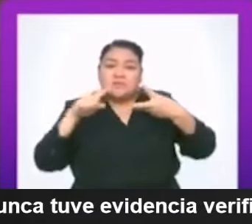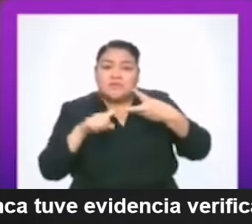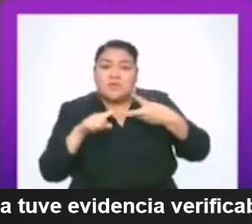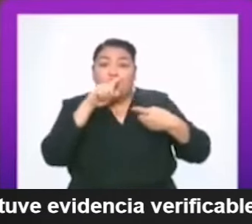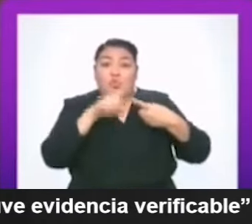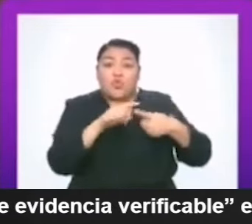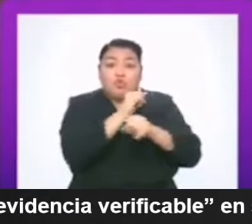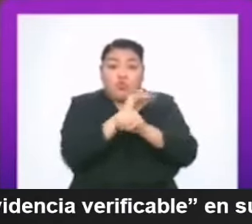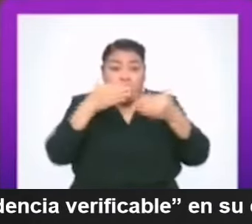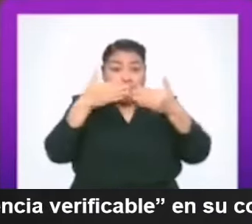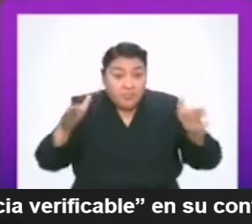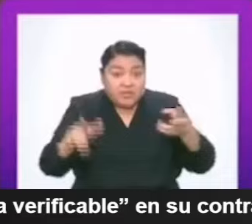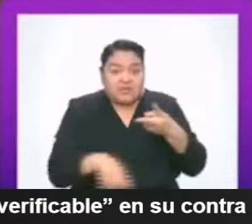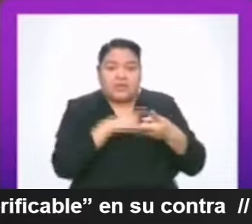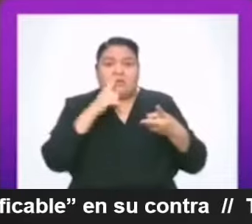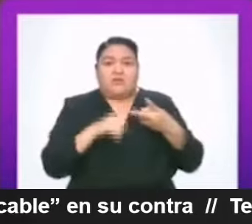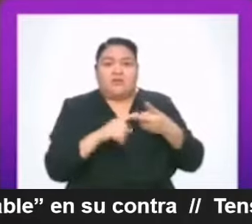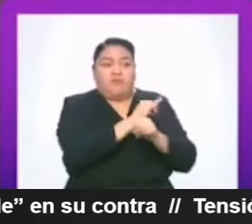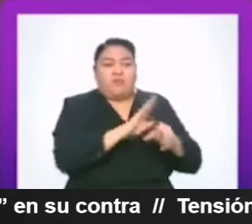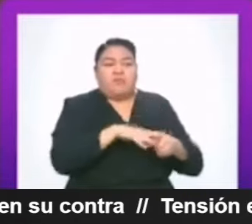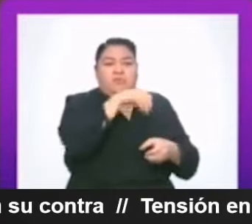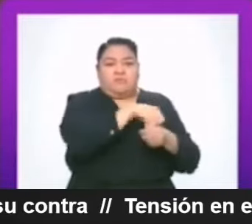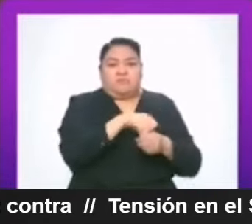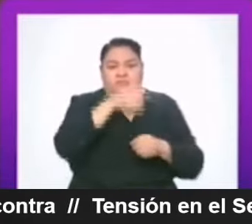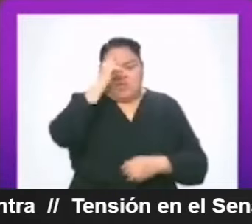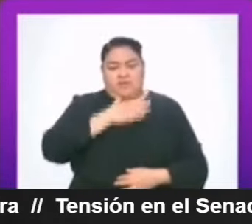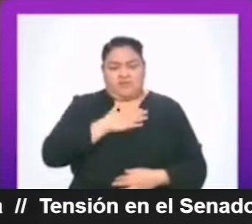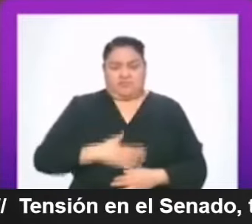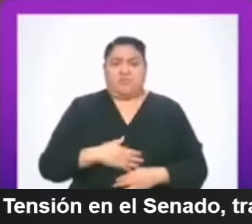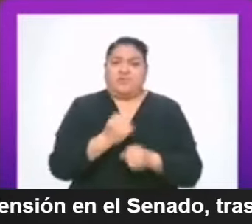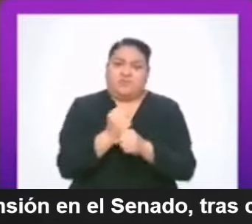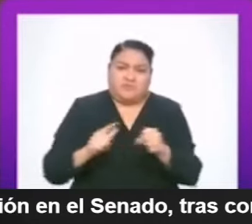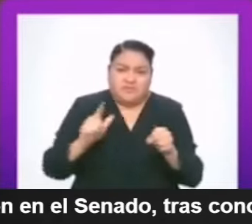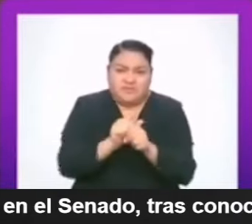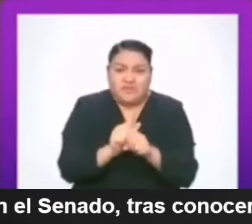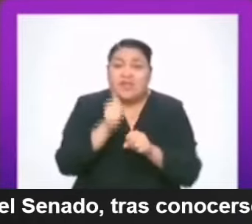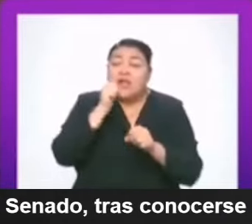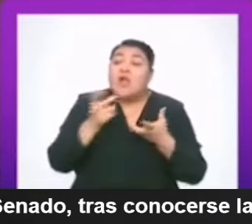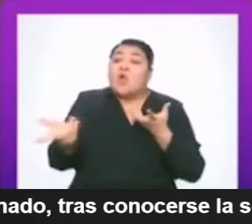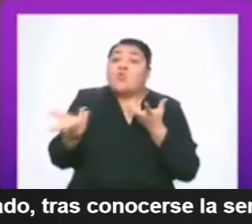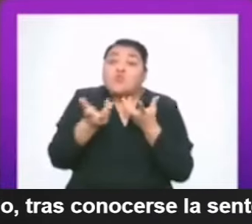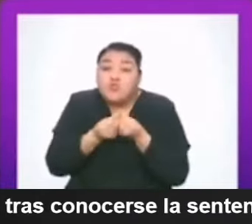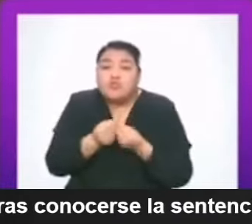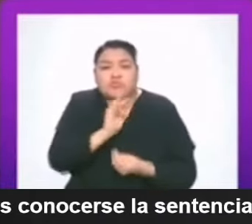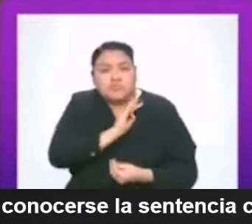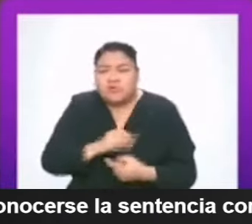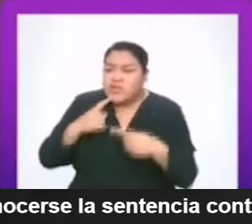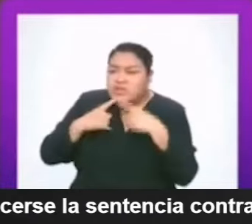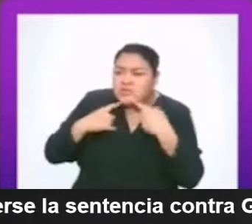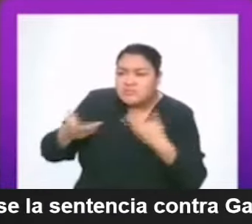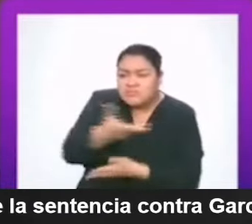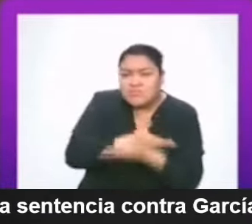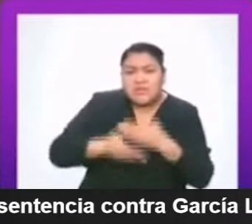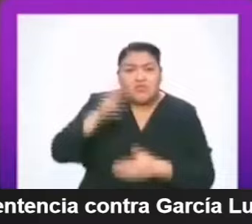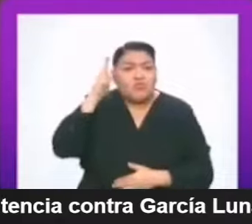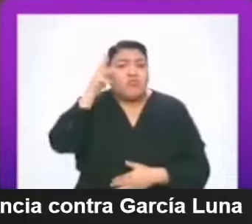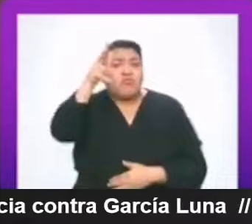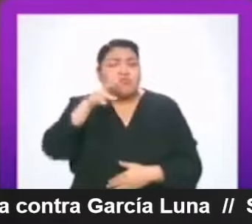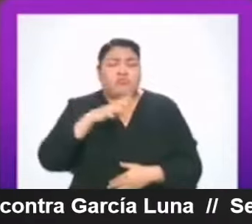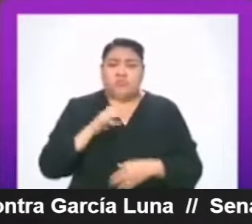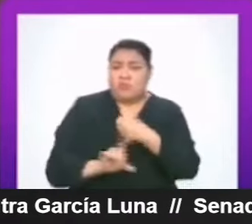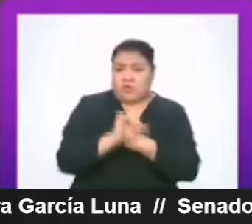luego, la justicia social. Un diálogo a través del cual analicemos conjuntamente y a profundidad los retos que verdaderamente